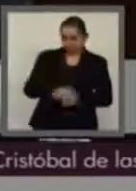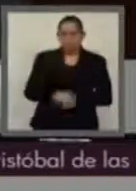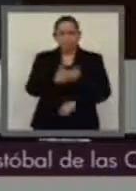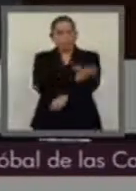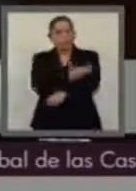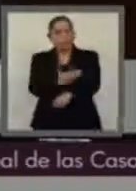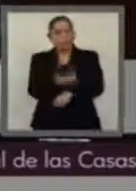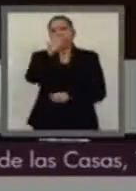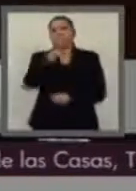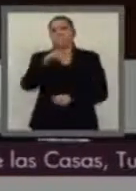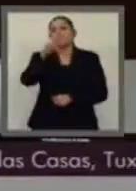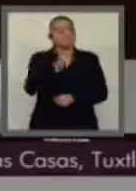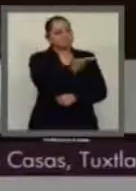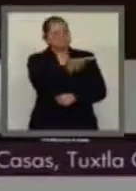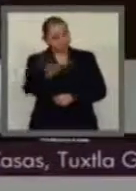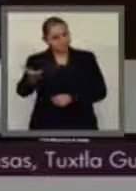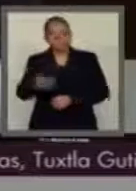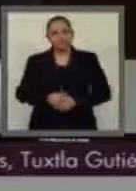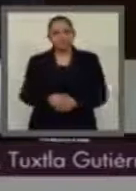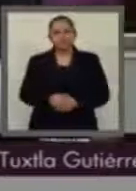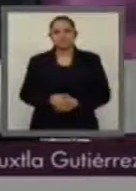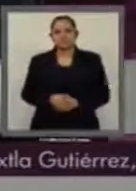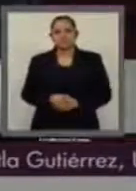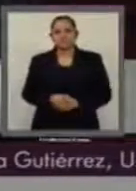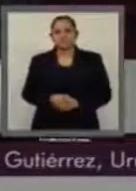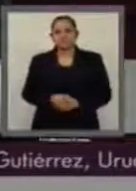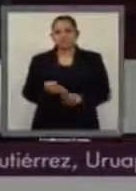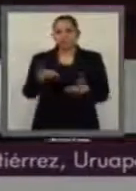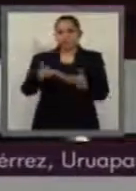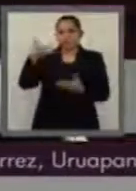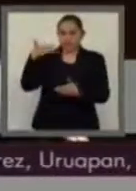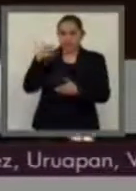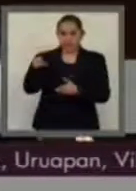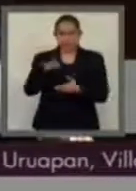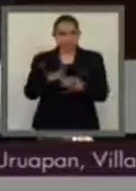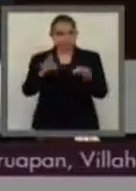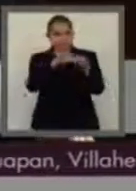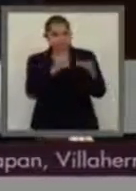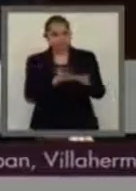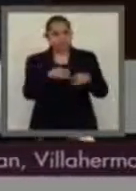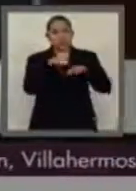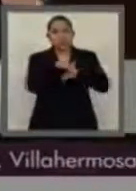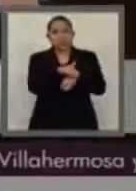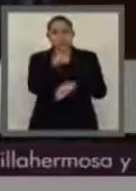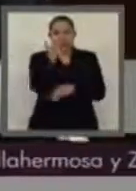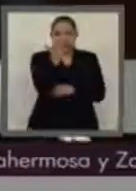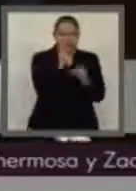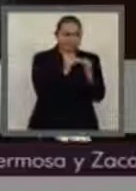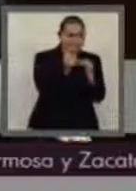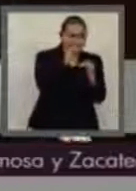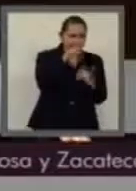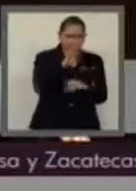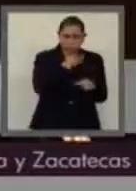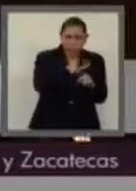Compañeras, por lo anterior, es pertinente dar seguimiento puntual el crecimiento a la Ley Federal de Zonas Económicas